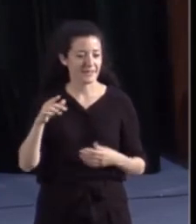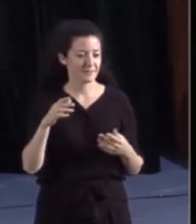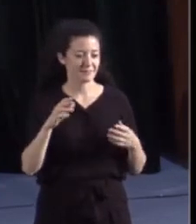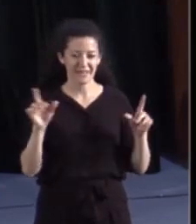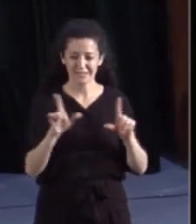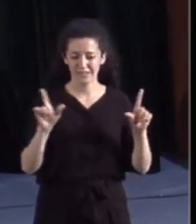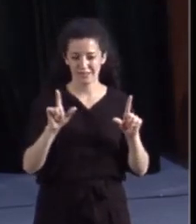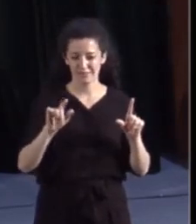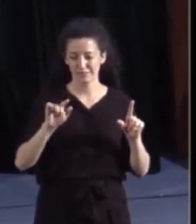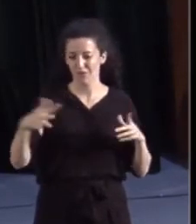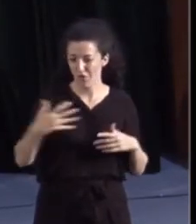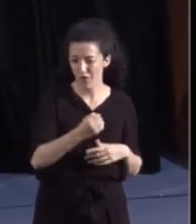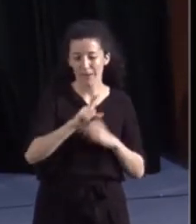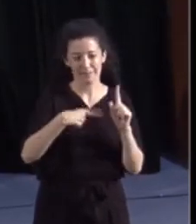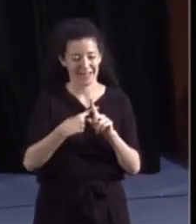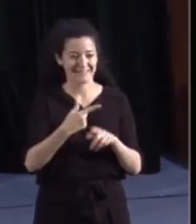en EasyTV.